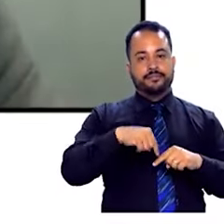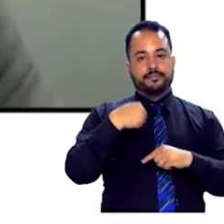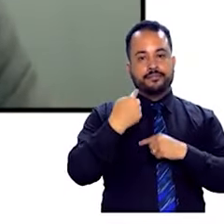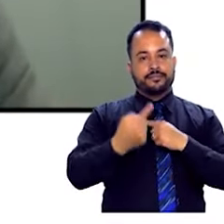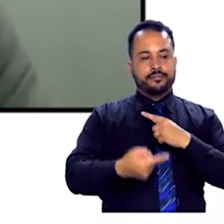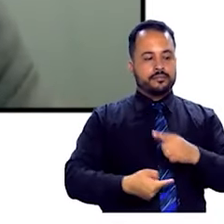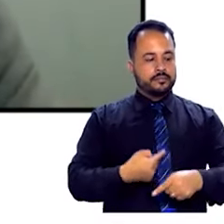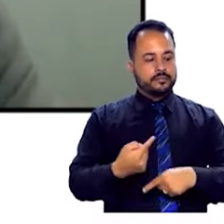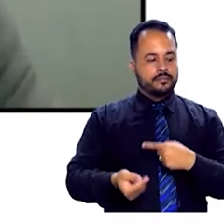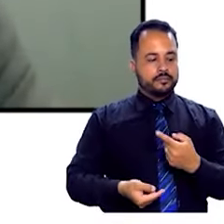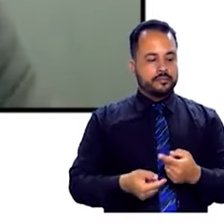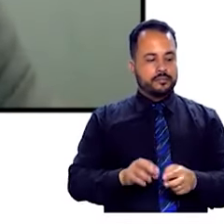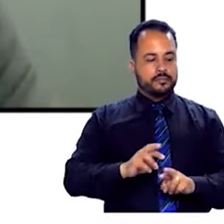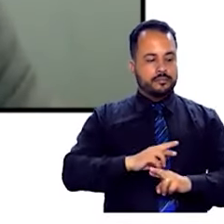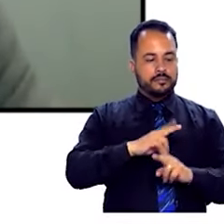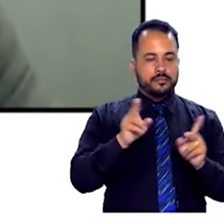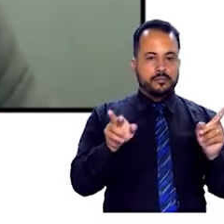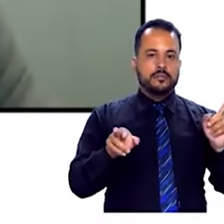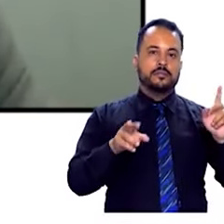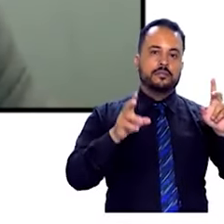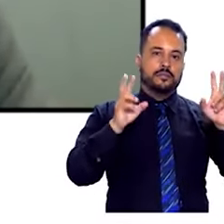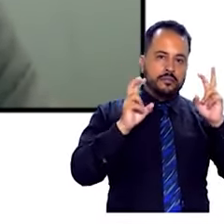punte suem